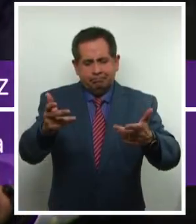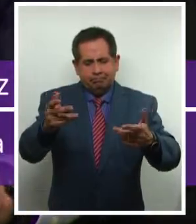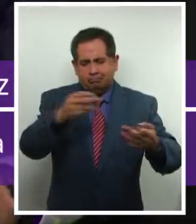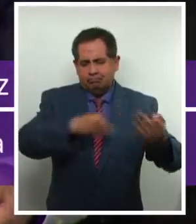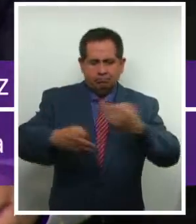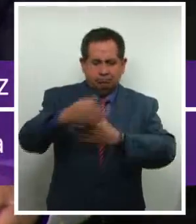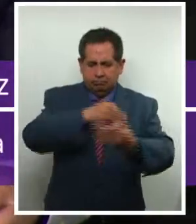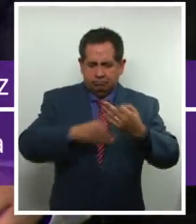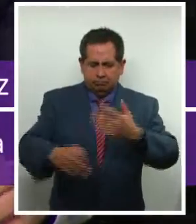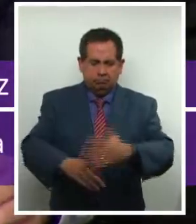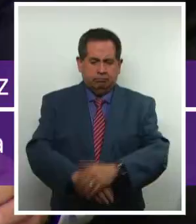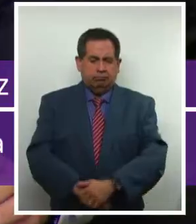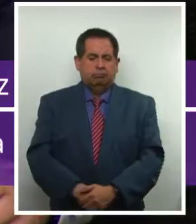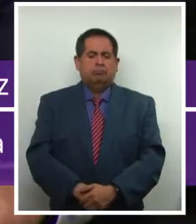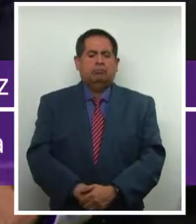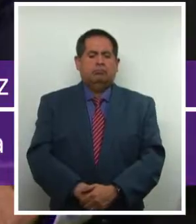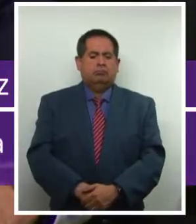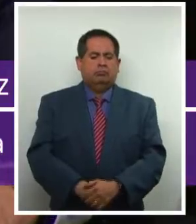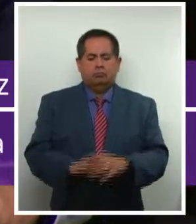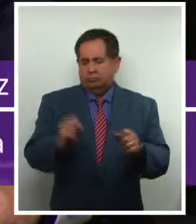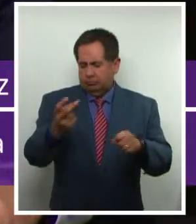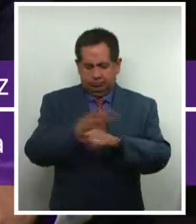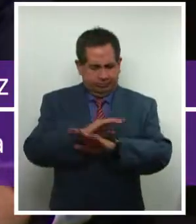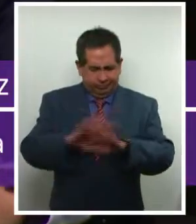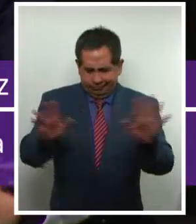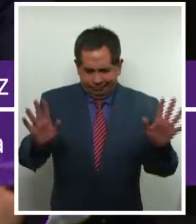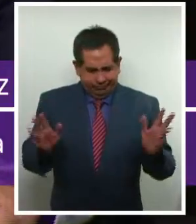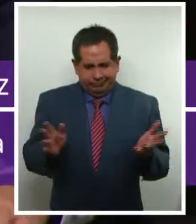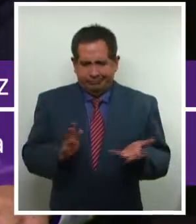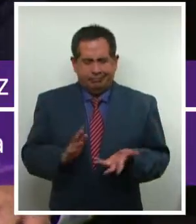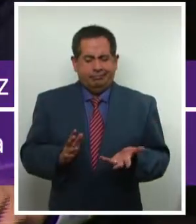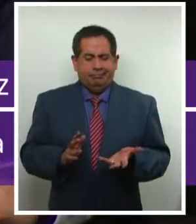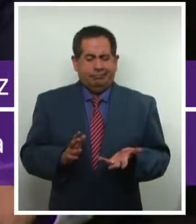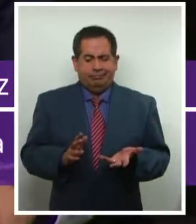y todos. Ya pasó el